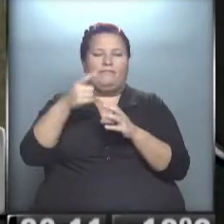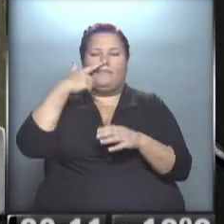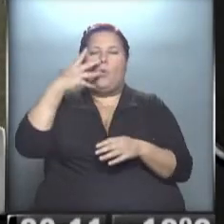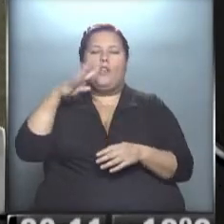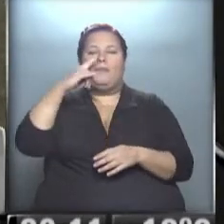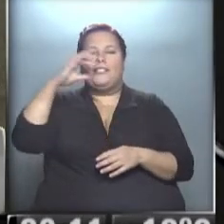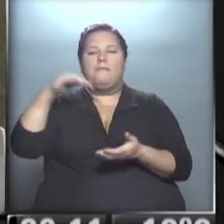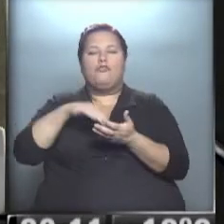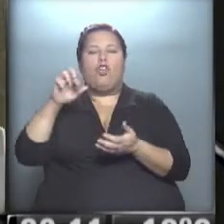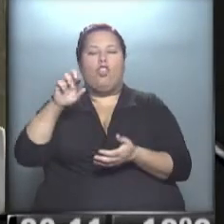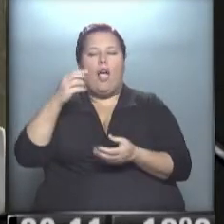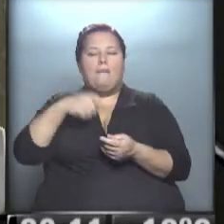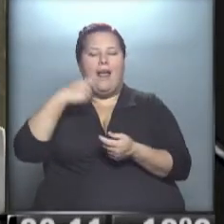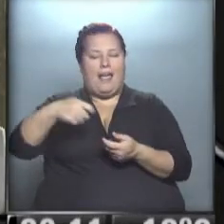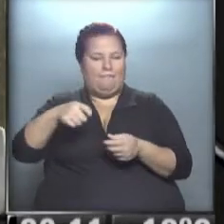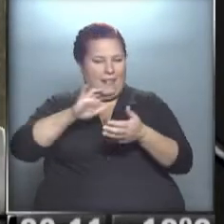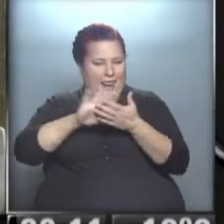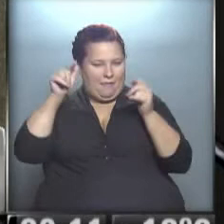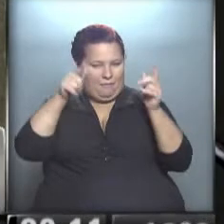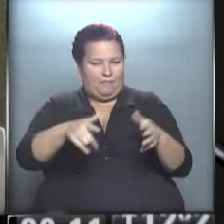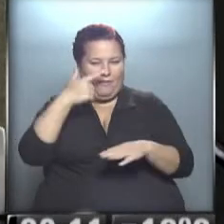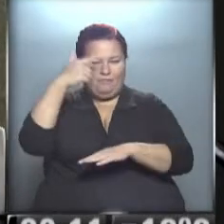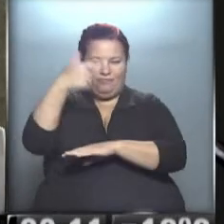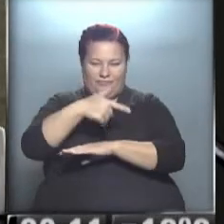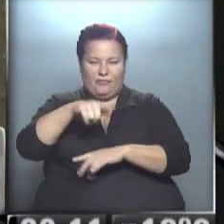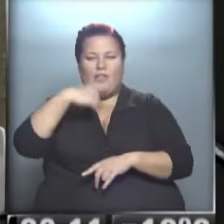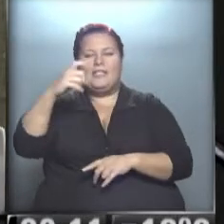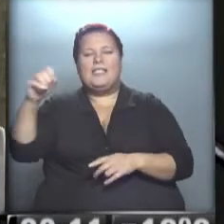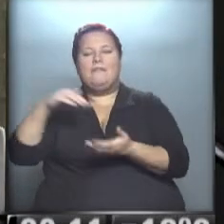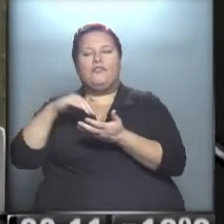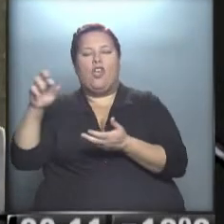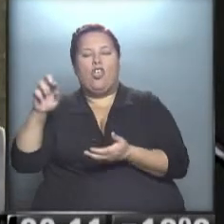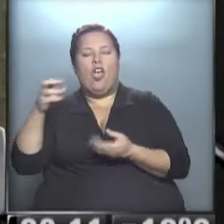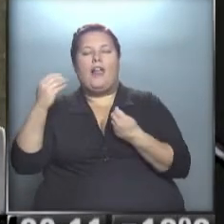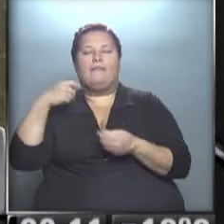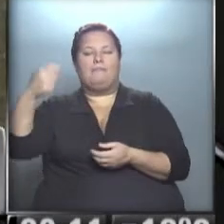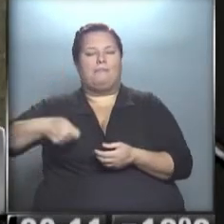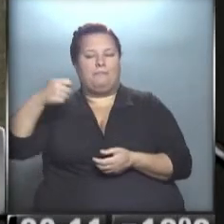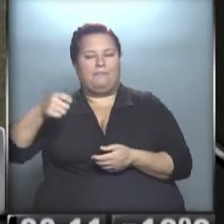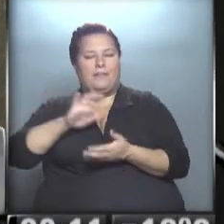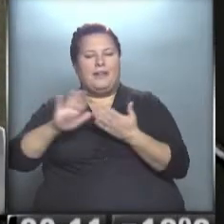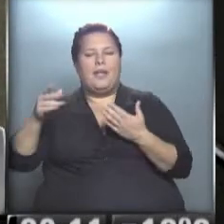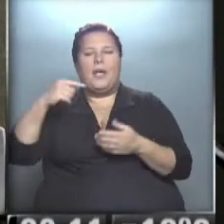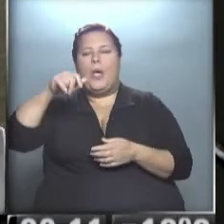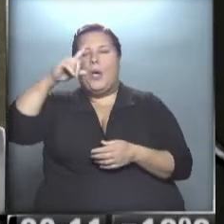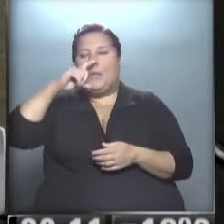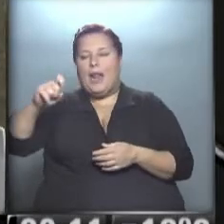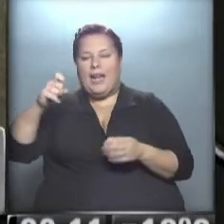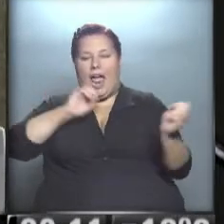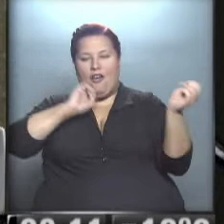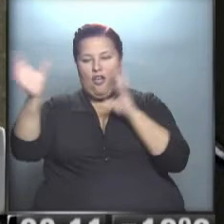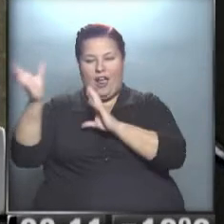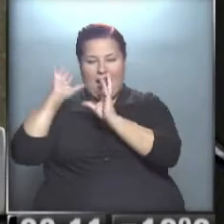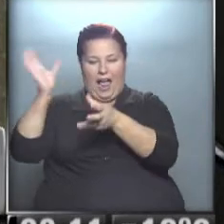mil 700 millones de dólares de financiamiento neto más los casi 2 mil 100 millones de dólares de financiamiento neta de verano carga más este